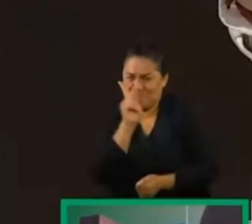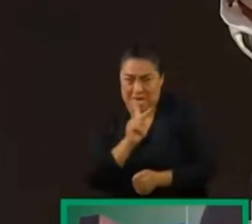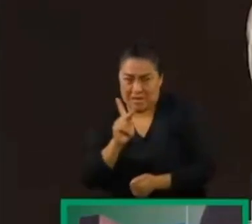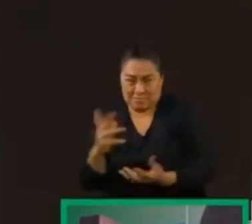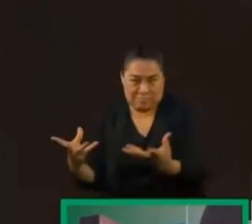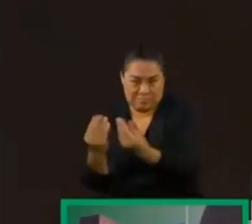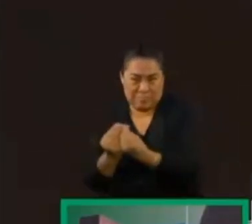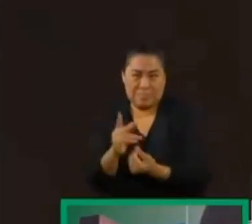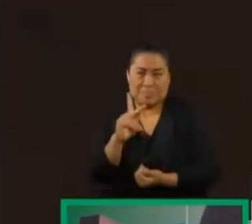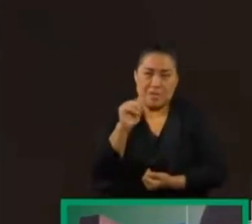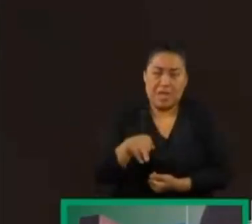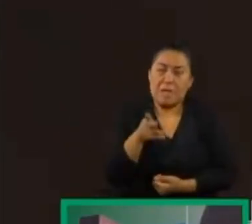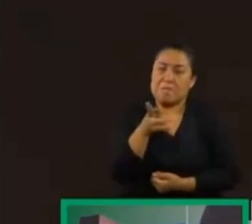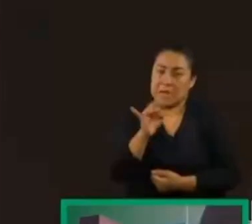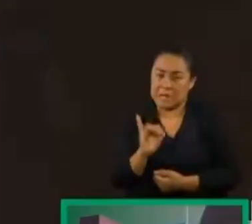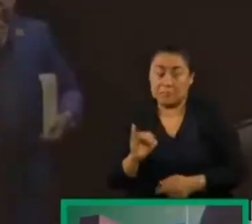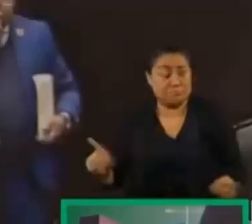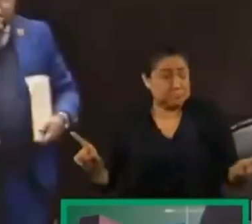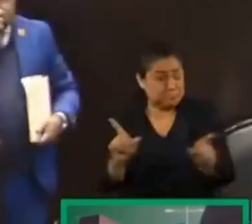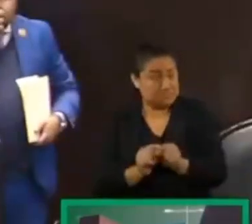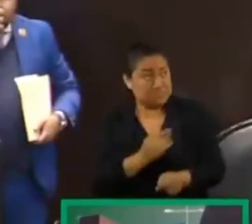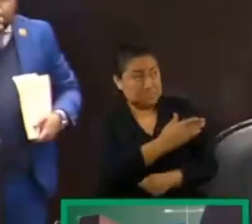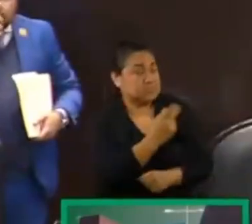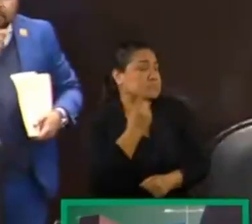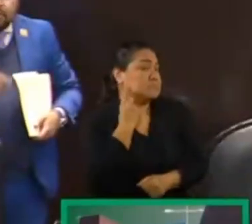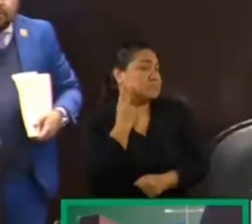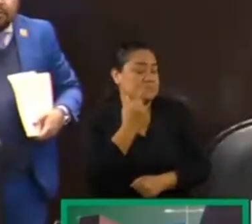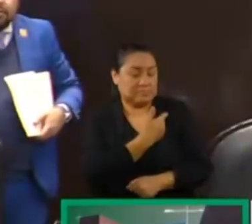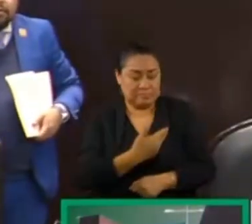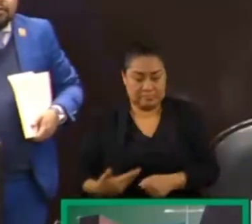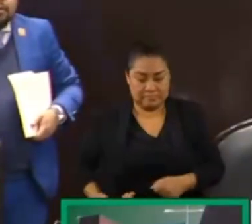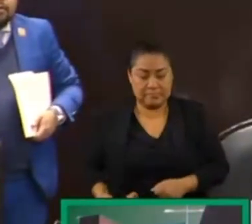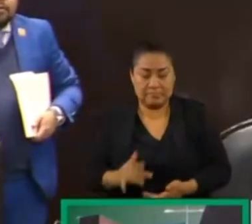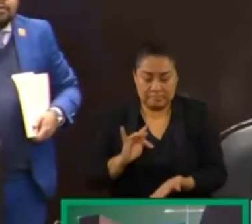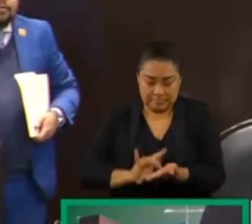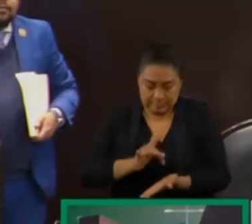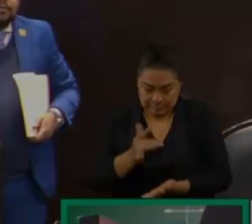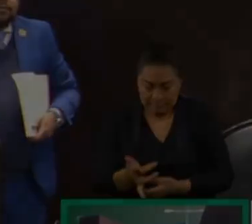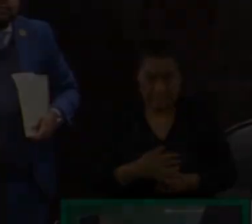esta oposición. Es cuanto, diputada presidenta. Gracias, diputada.